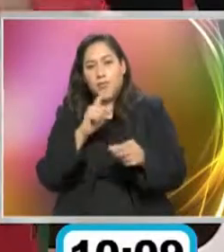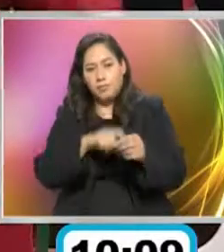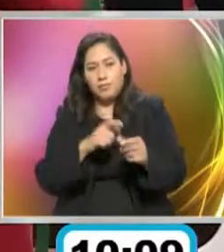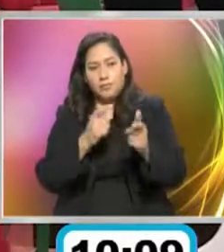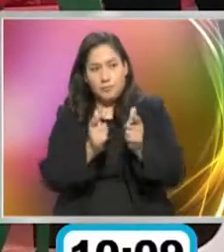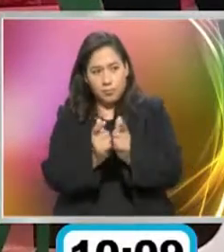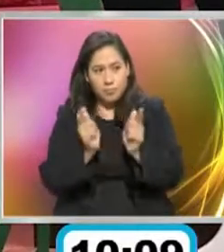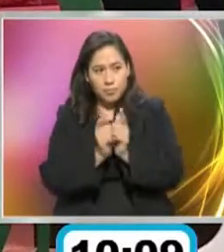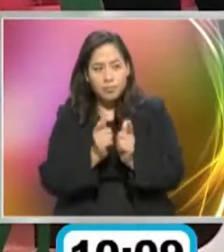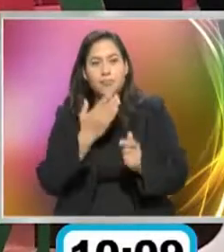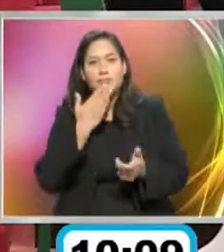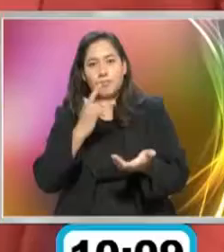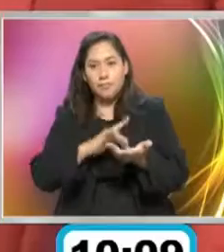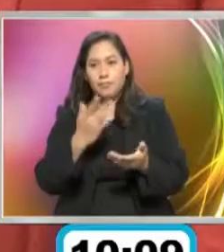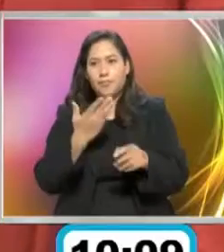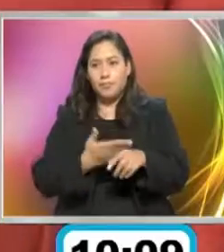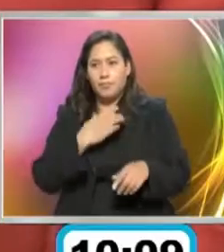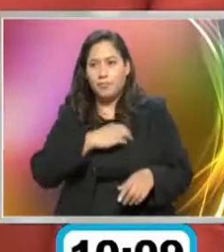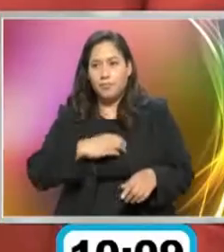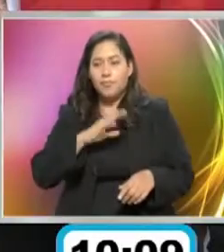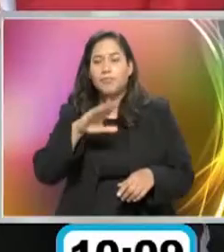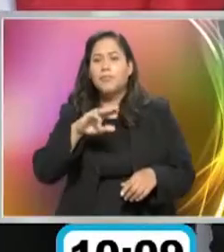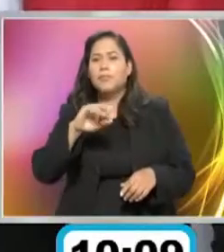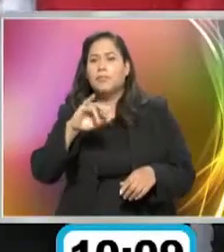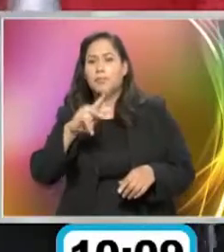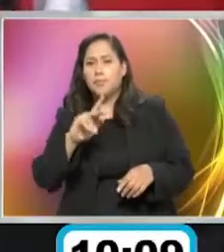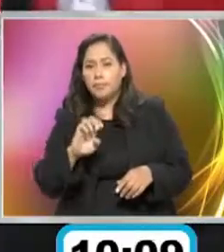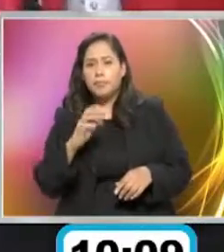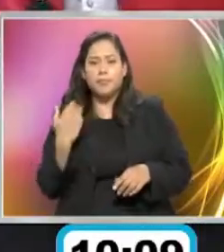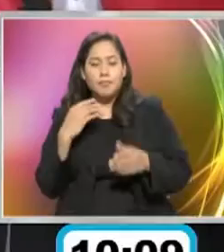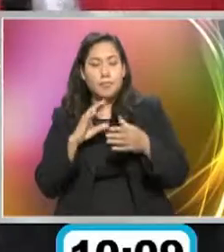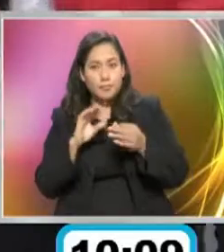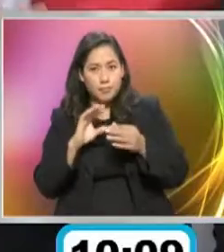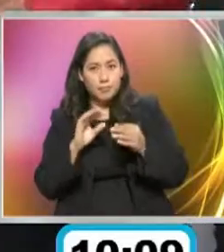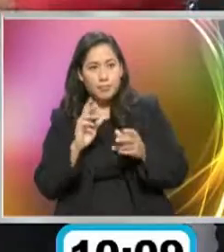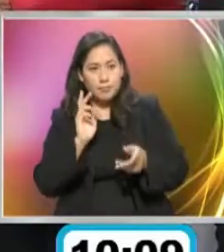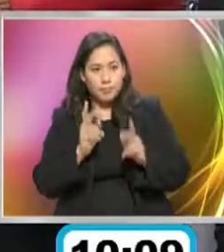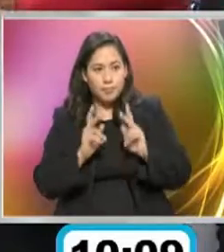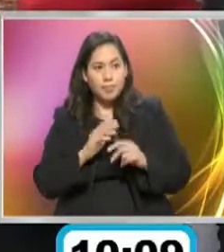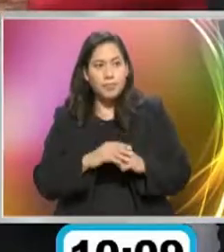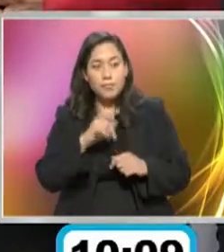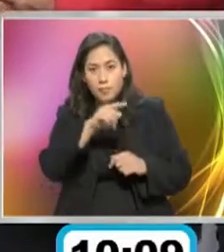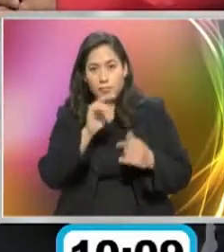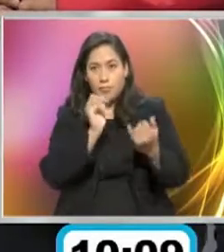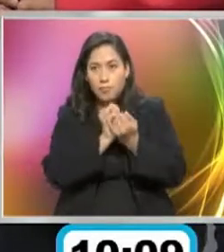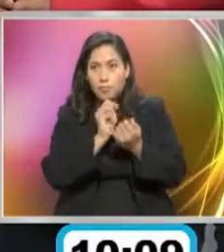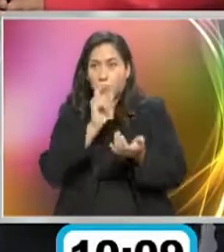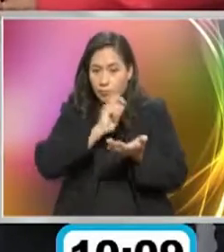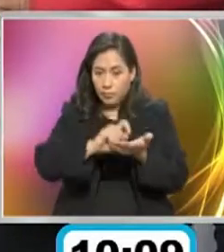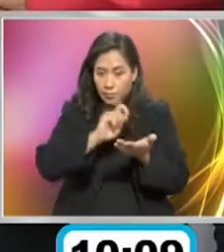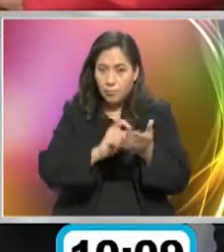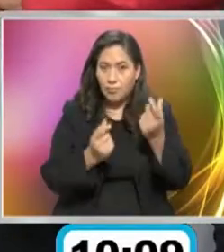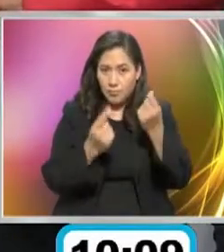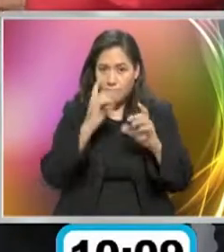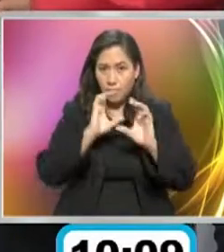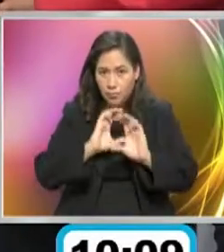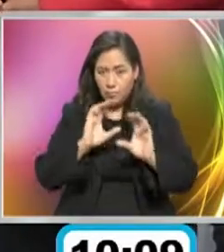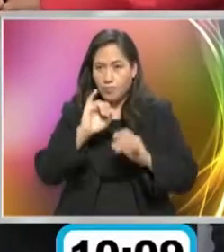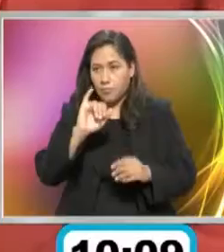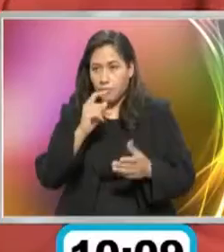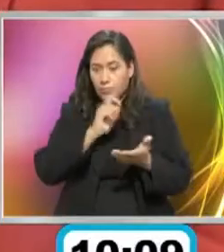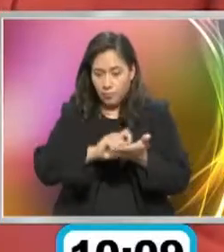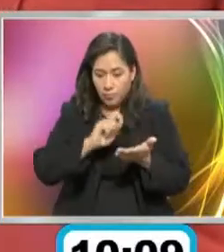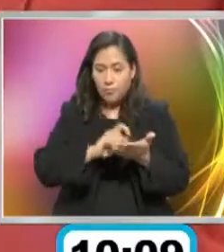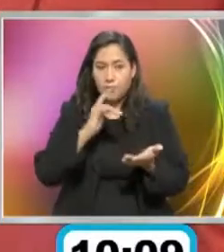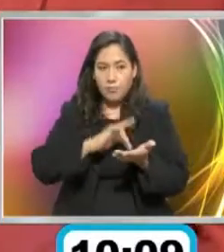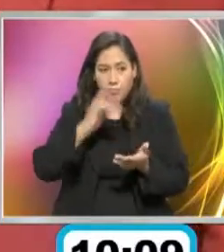agrupación y estoy bien agradecido y bien contento. Oye, Mike, además me estabas platicando que tú también escribes algunas de las canciones. Sí, compongo,